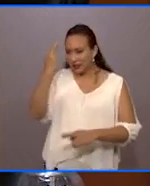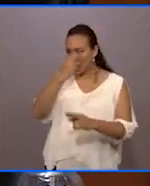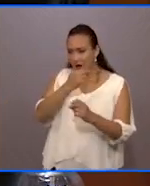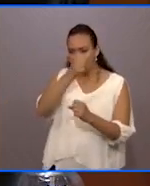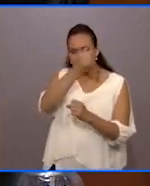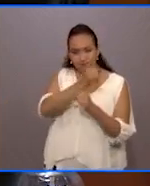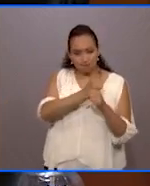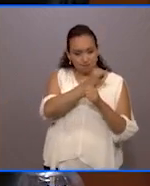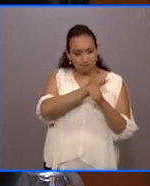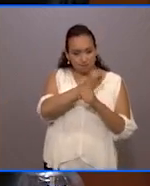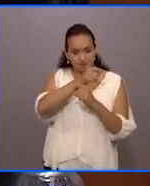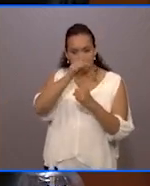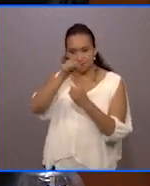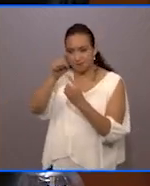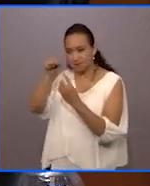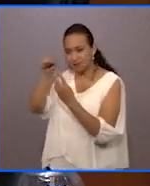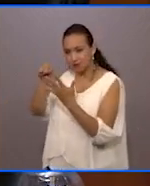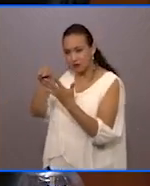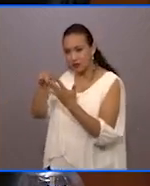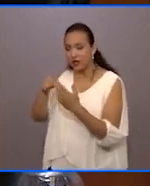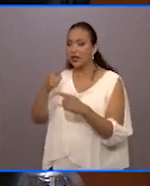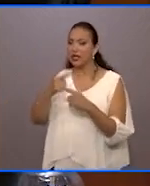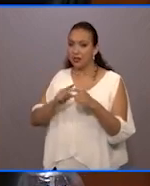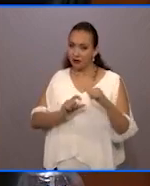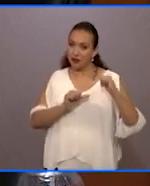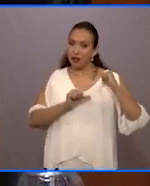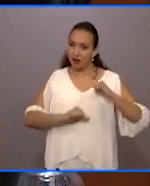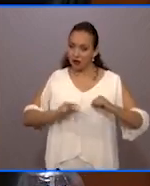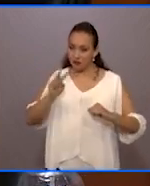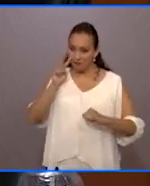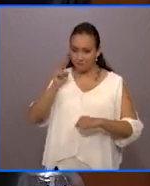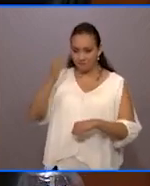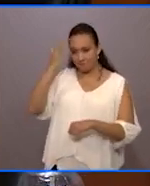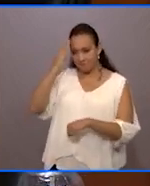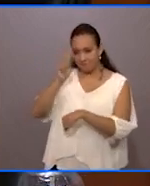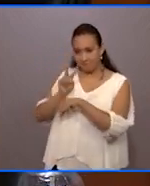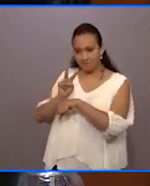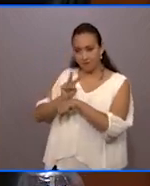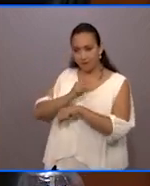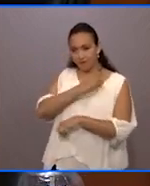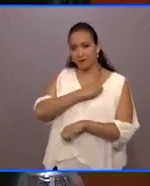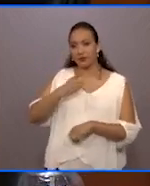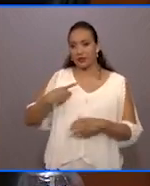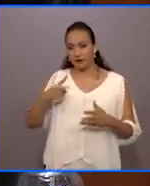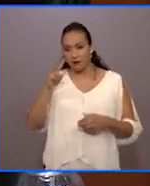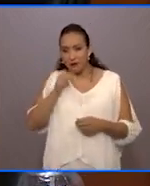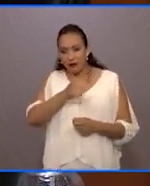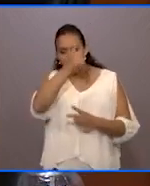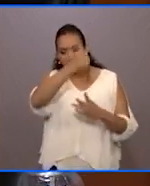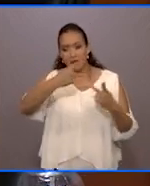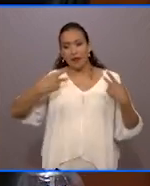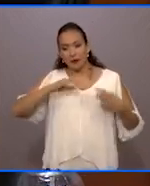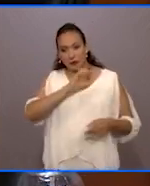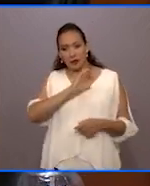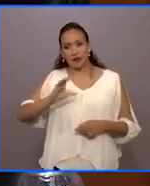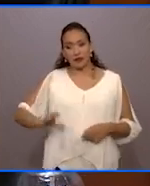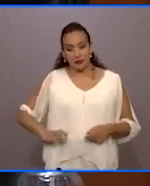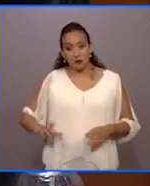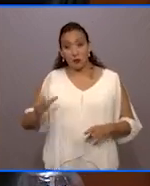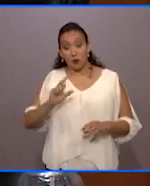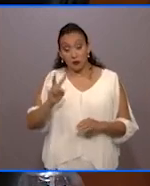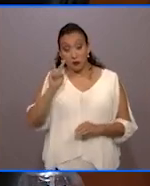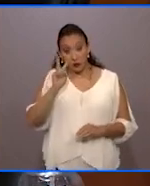casuístico que debe realizar la autoridad conforme a las particularidades de cada caso una vez que se